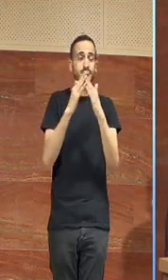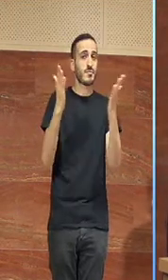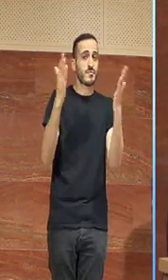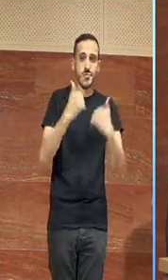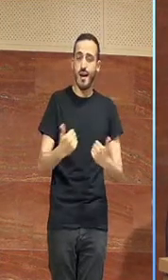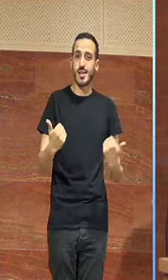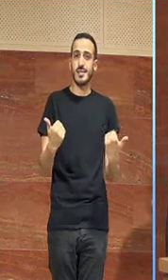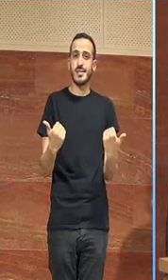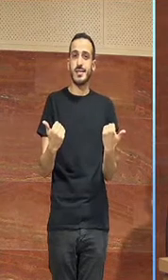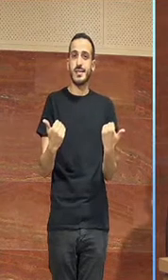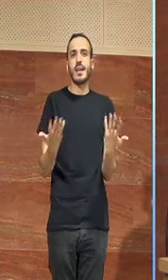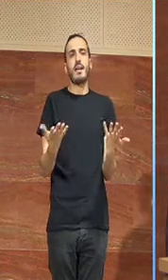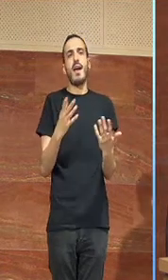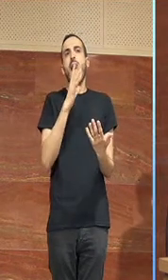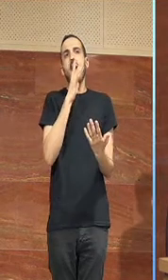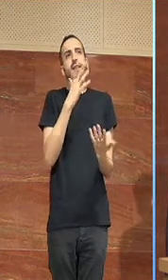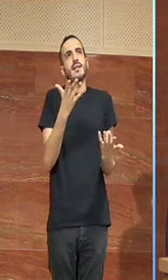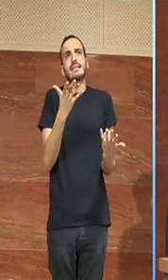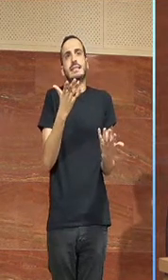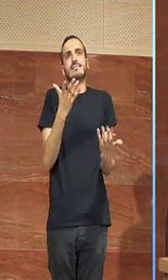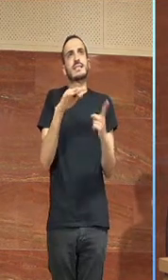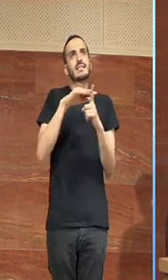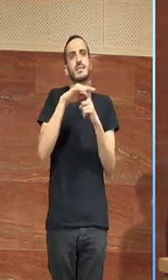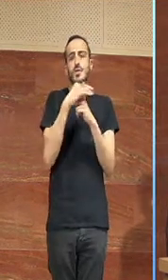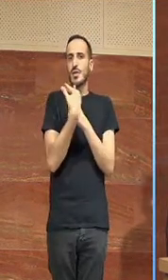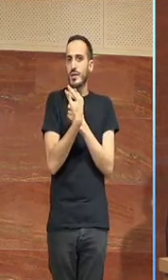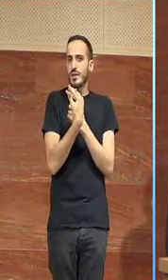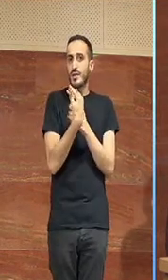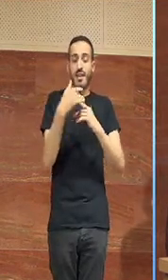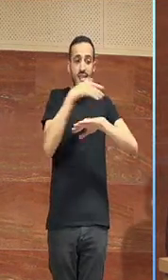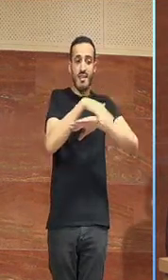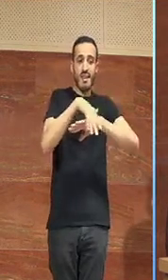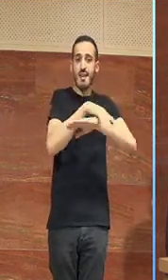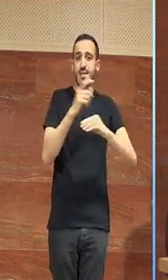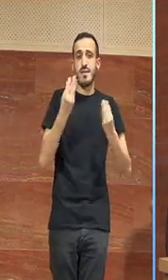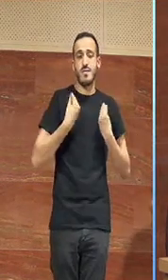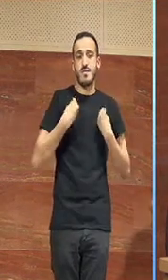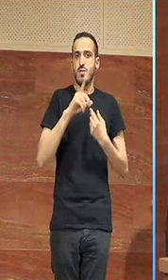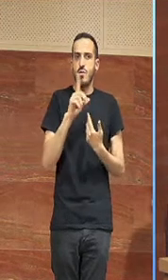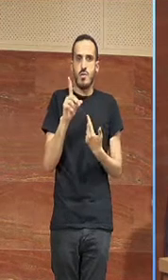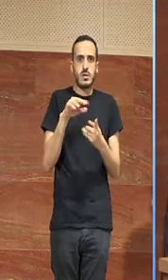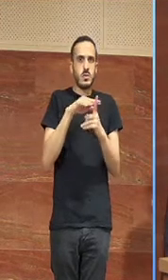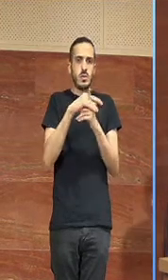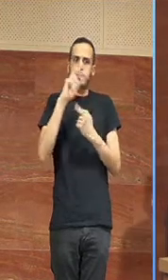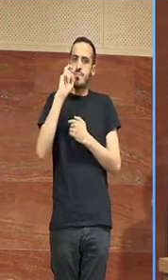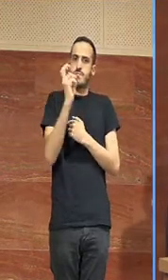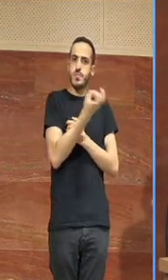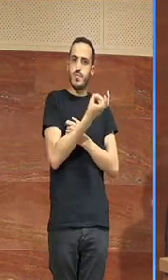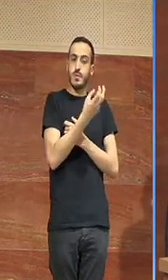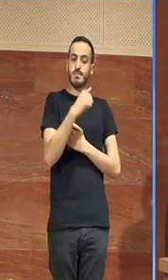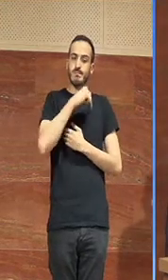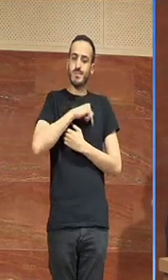no necesariamente están viviendo debajo de las estrellas, ¿no? Digamos que están en ese movimiento indefinido que es el